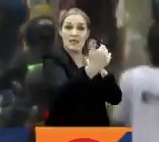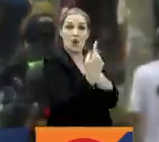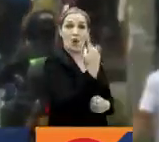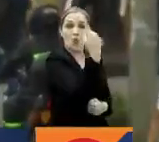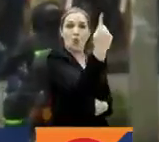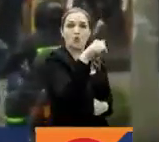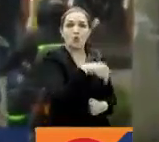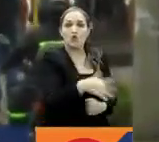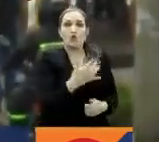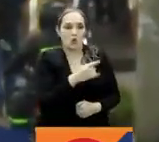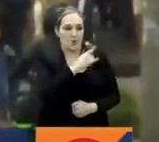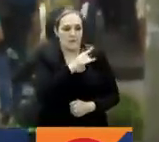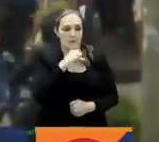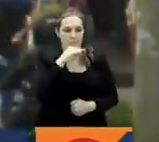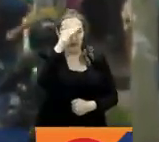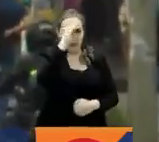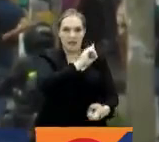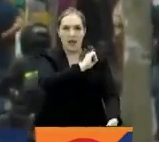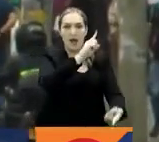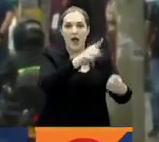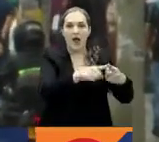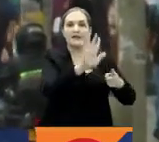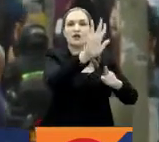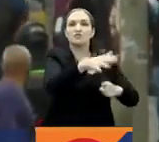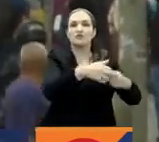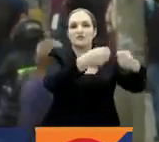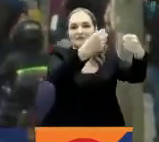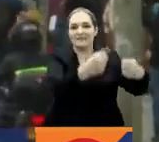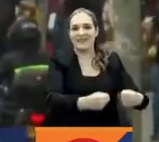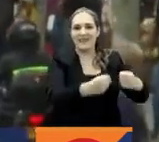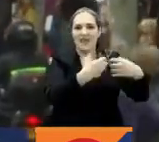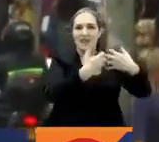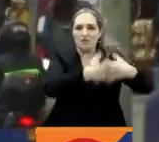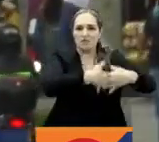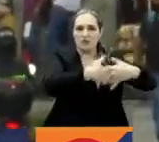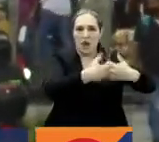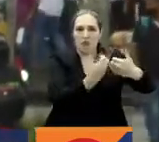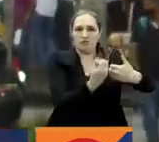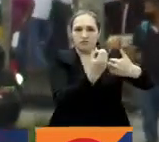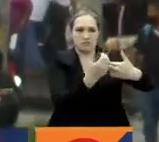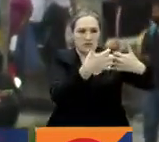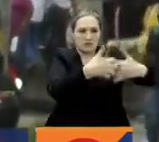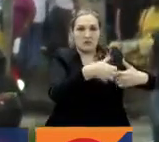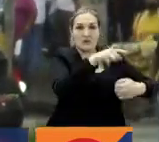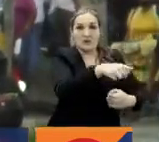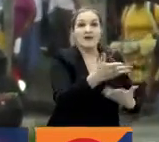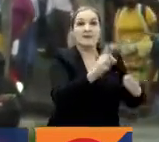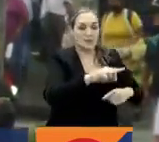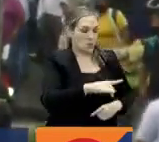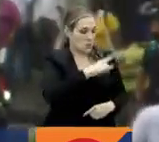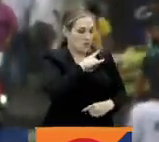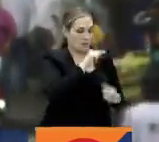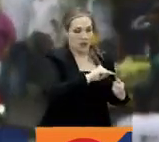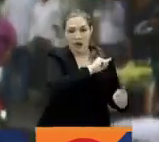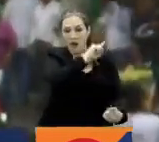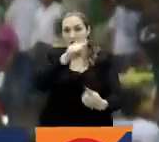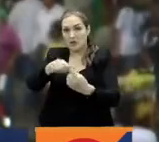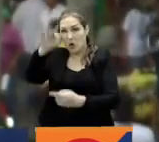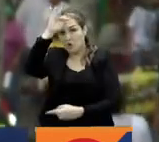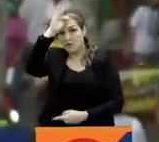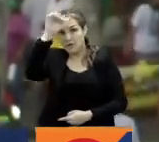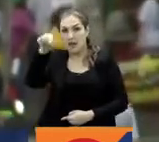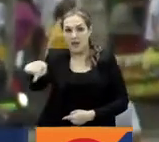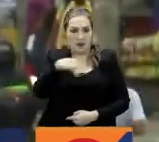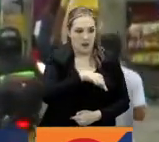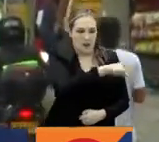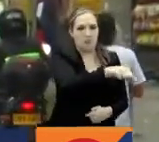la Universidad de Medellín y la Estación Industriales, y también desde la Universidad hasta la Estación Hospital. En esta marcha